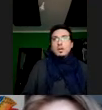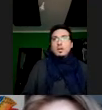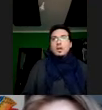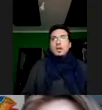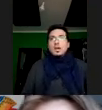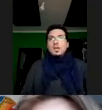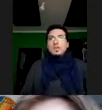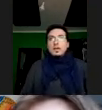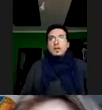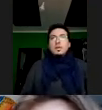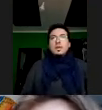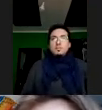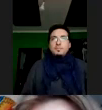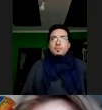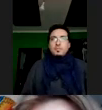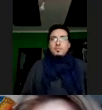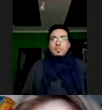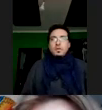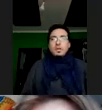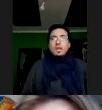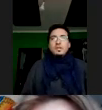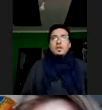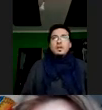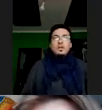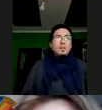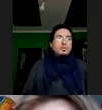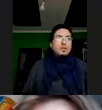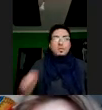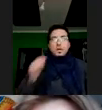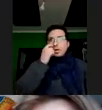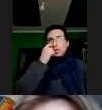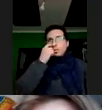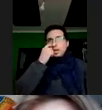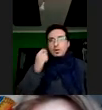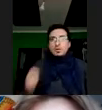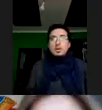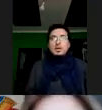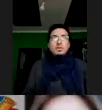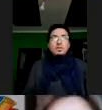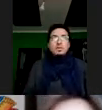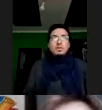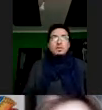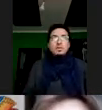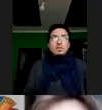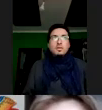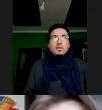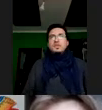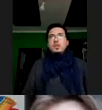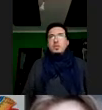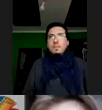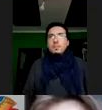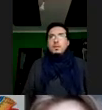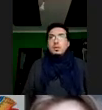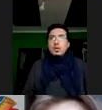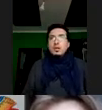bien. Aquí dice NPT, que quiere decir nivel piso terminado. Esta nomenclatura ustedes la van a conocer en la guía número